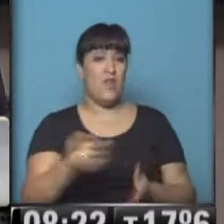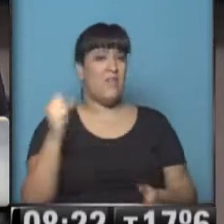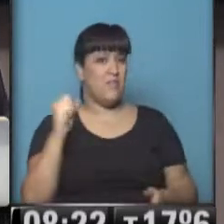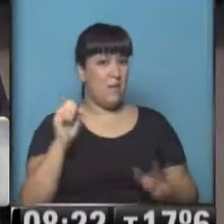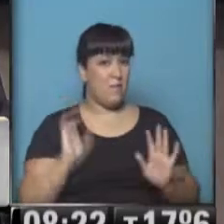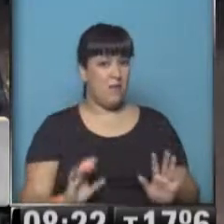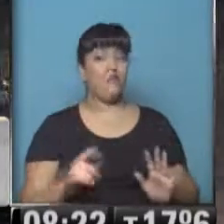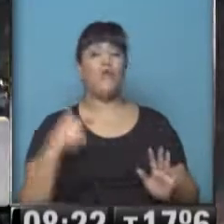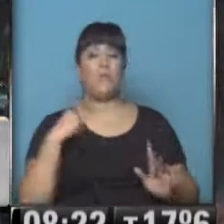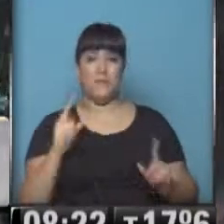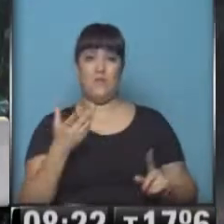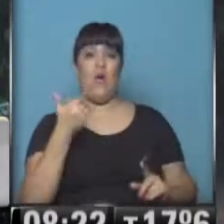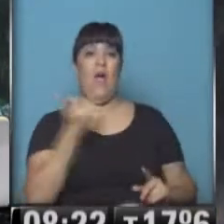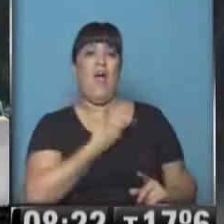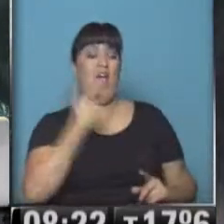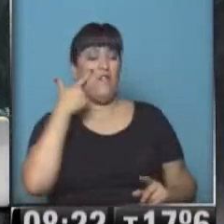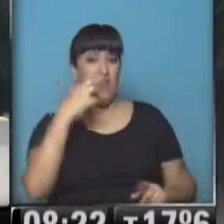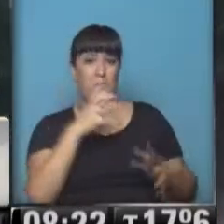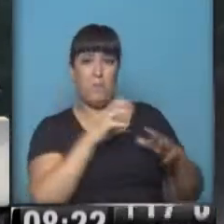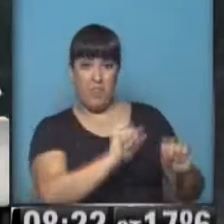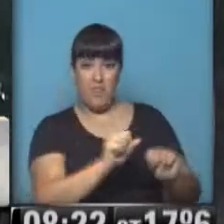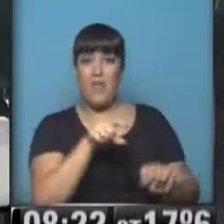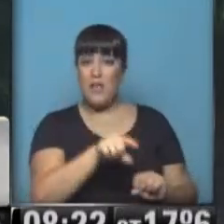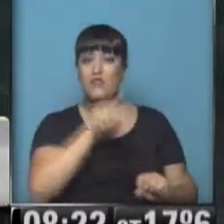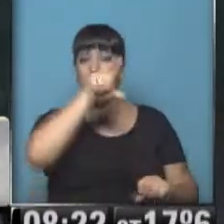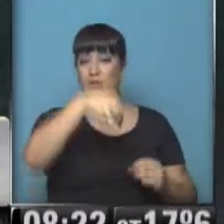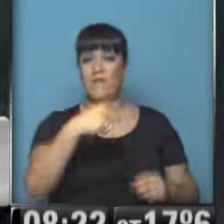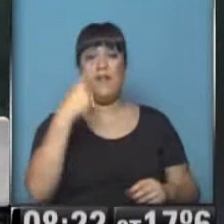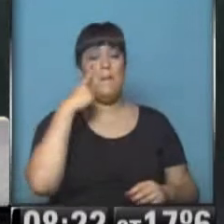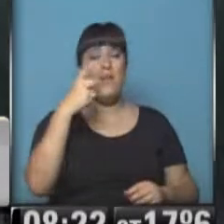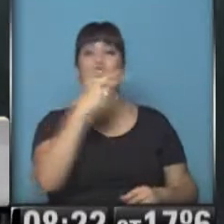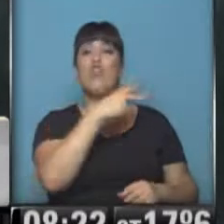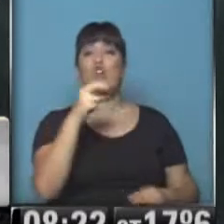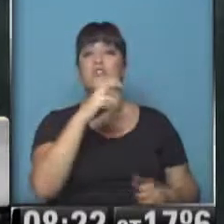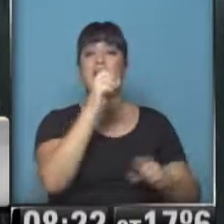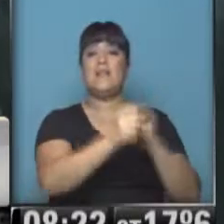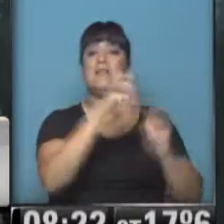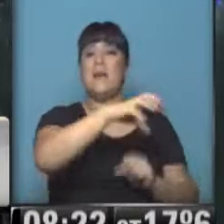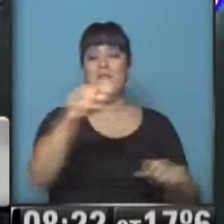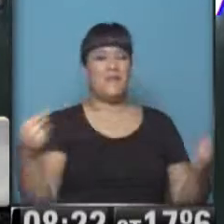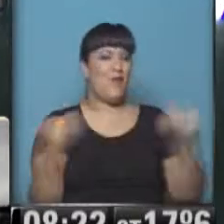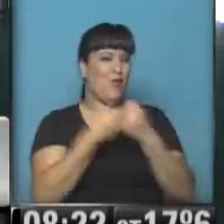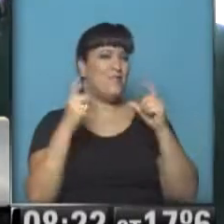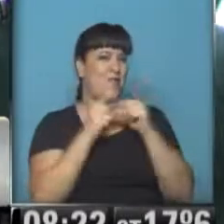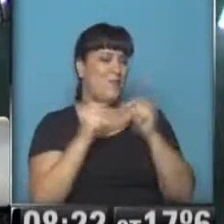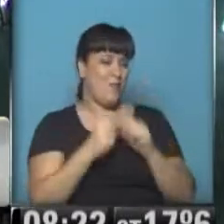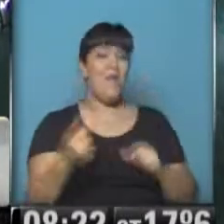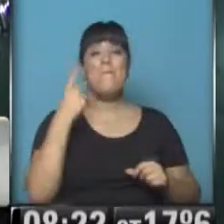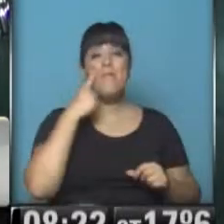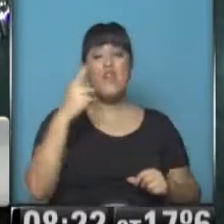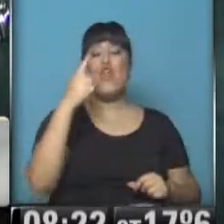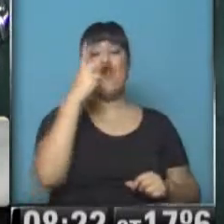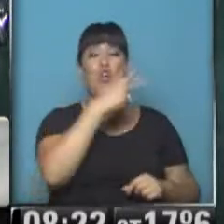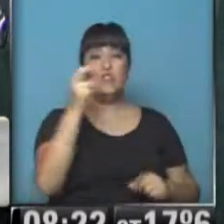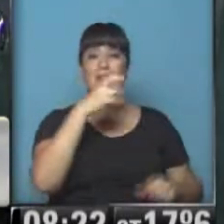tiene detectado la afip esto a través de 1.200 firmas coincide el número nos han 1.200 firmas que